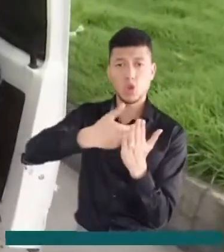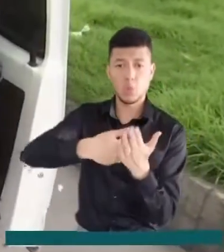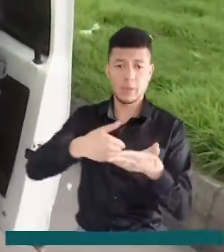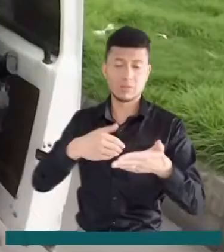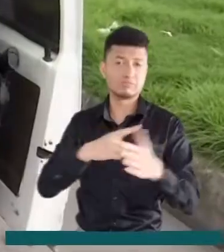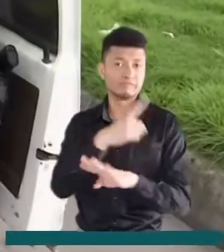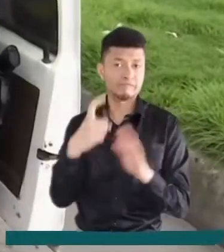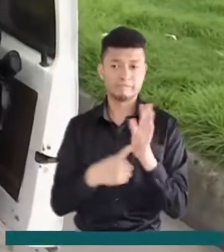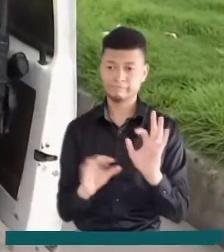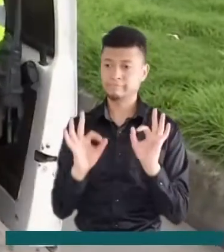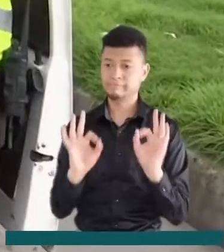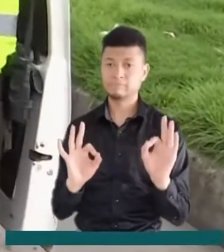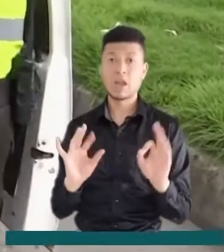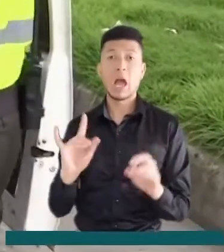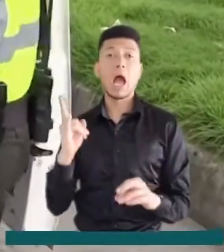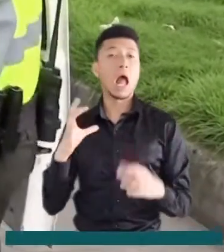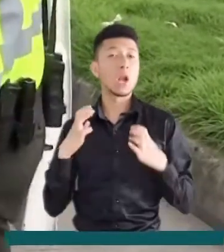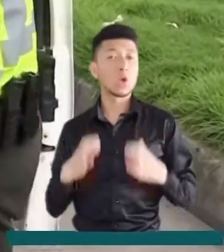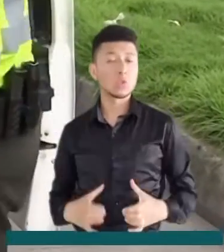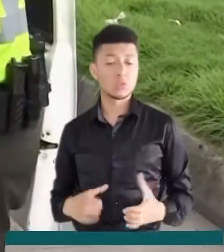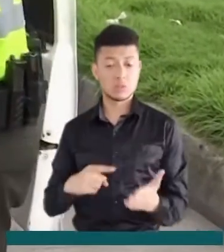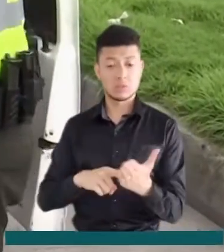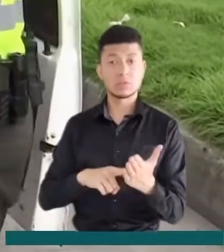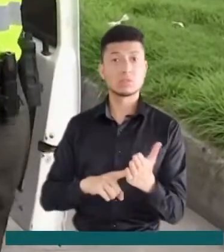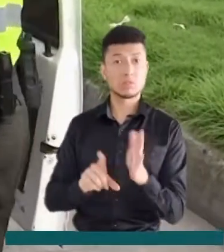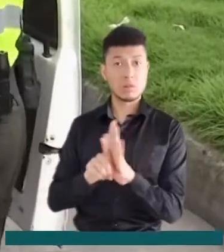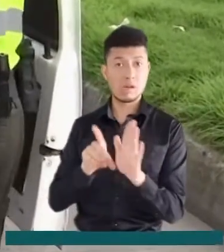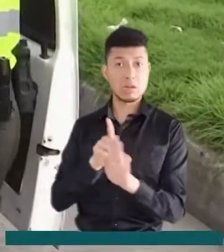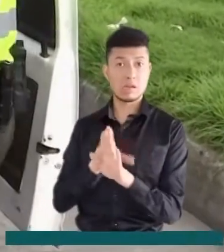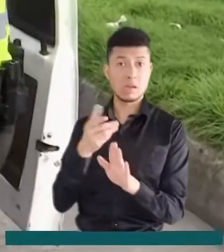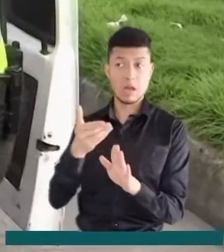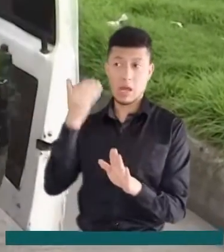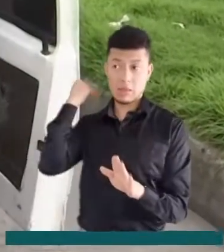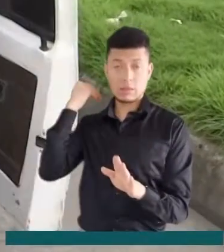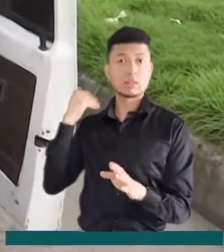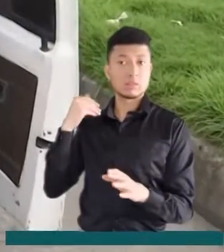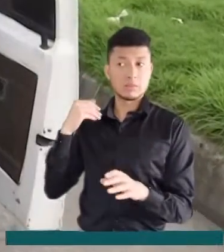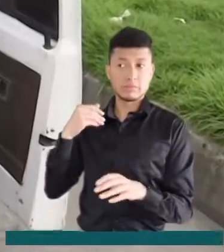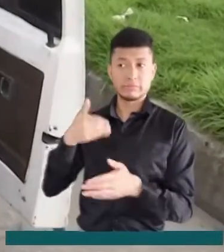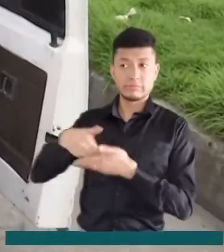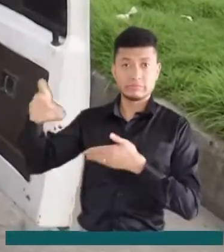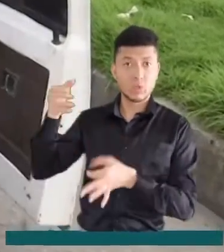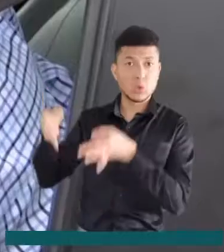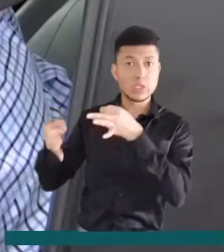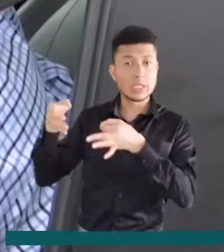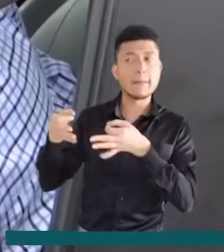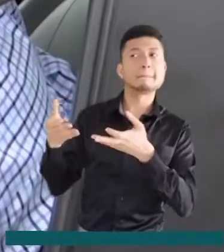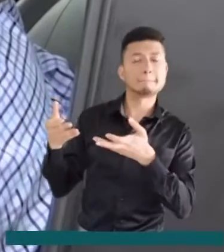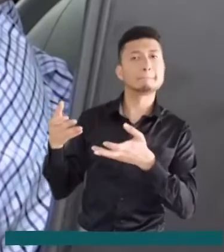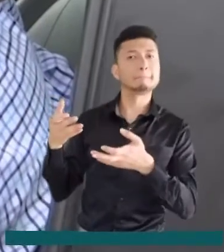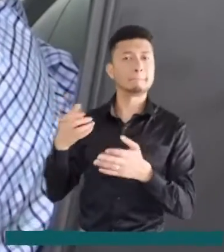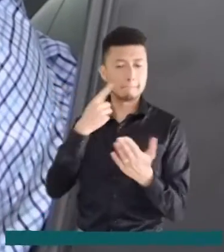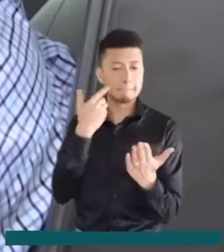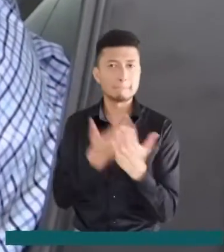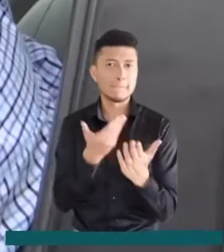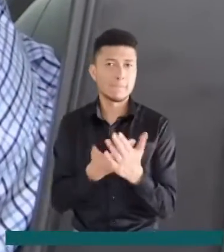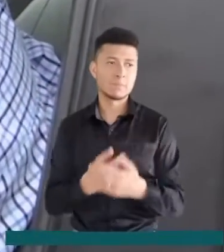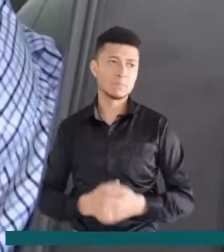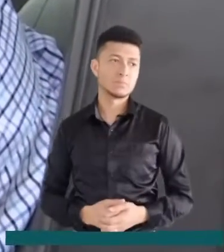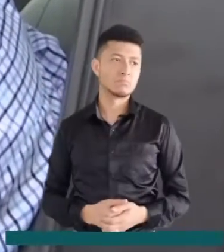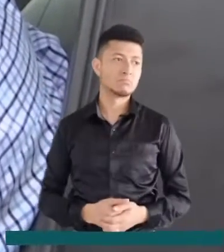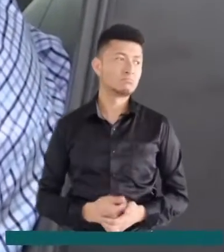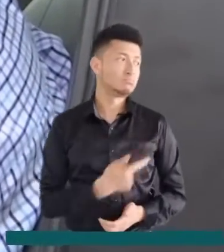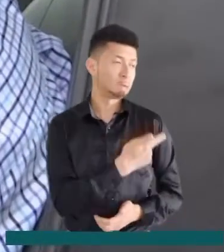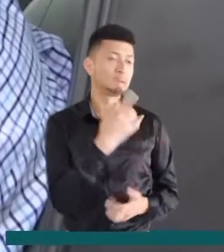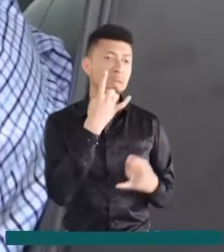sus documentos en regla y descartar que hayan ciudadanos con antecedentes judiciales. Necesarios por